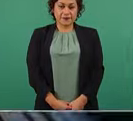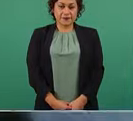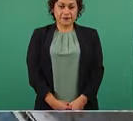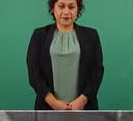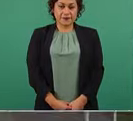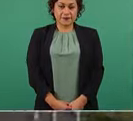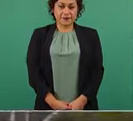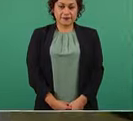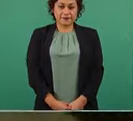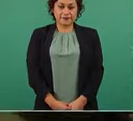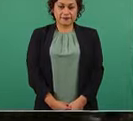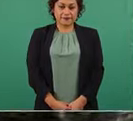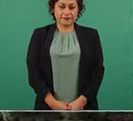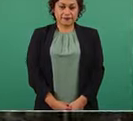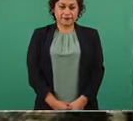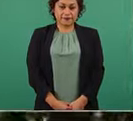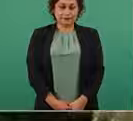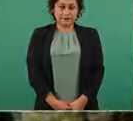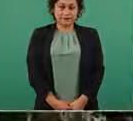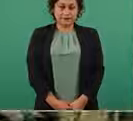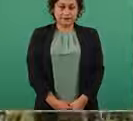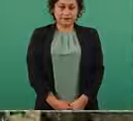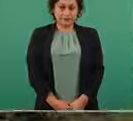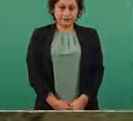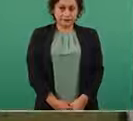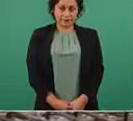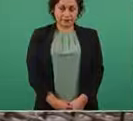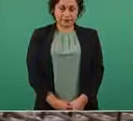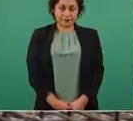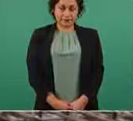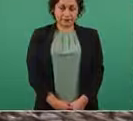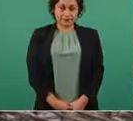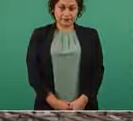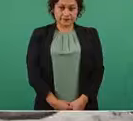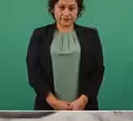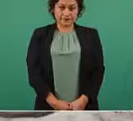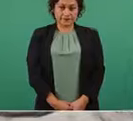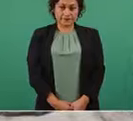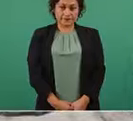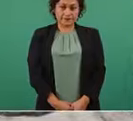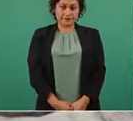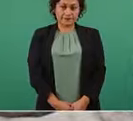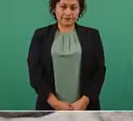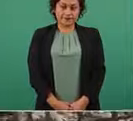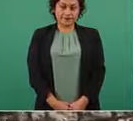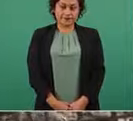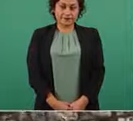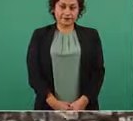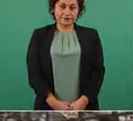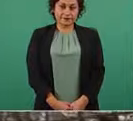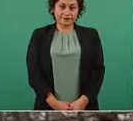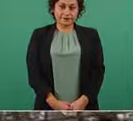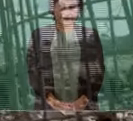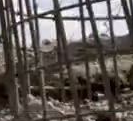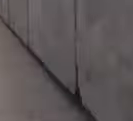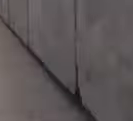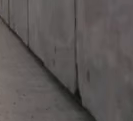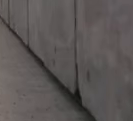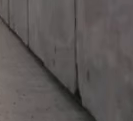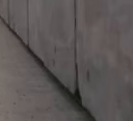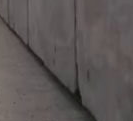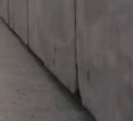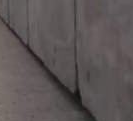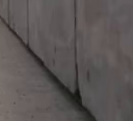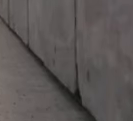seguridad. En la interconexión vial, tramo Caseta Tultepec-Santa Lucía, se trabaja en las pilas secantes, así como en la colocación de las